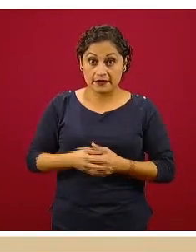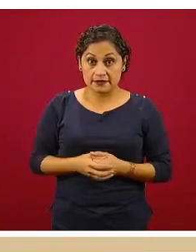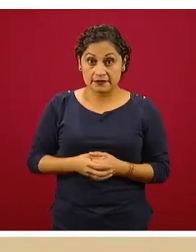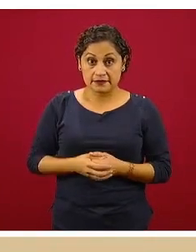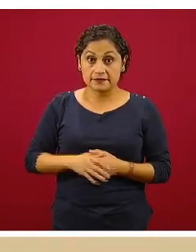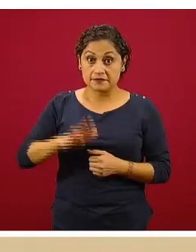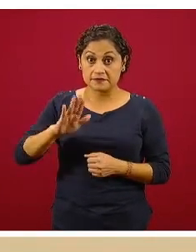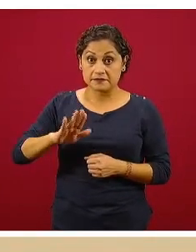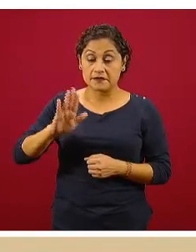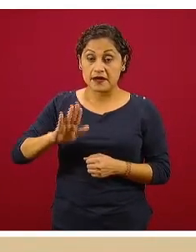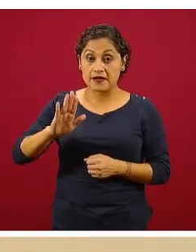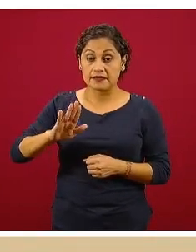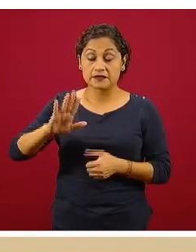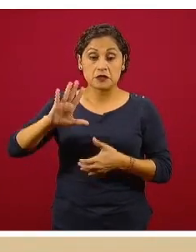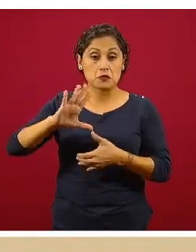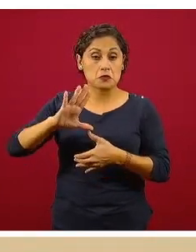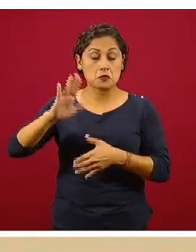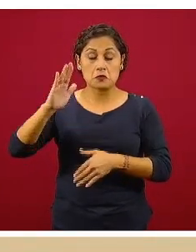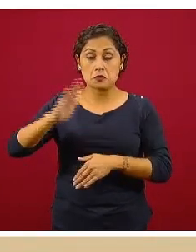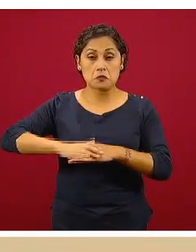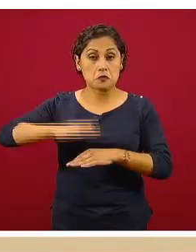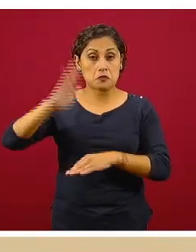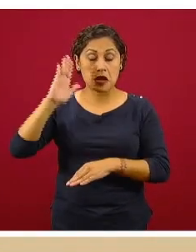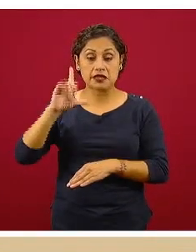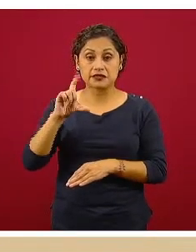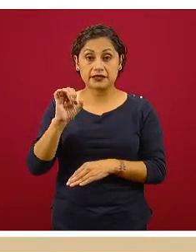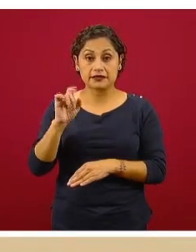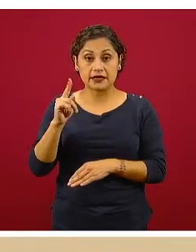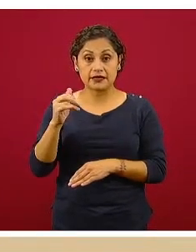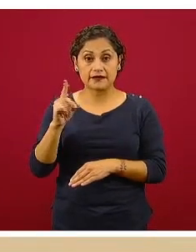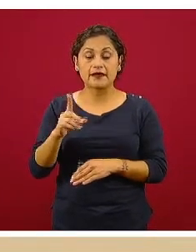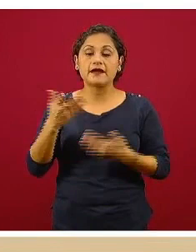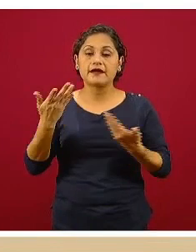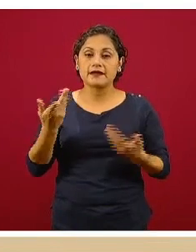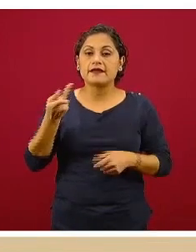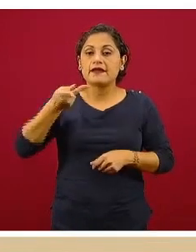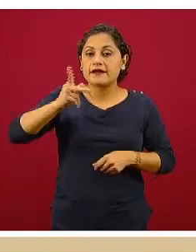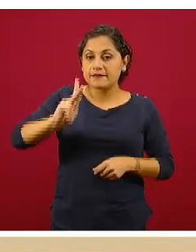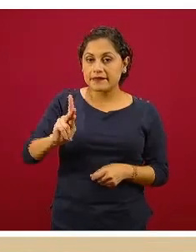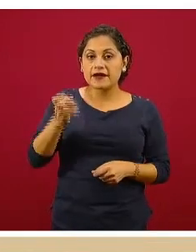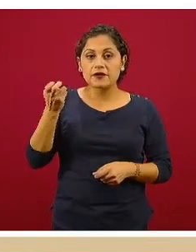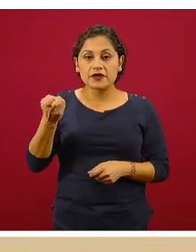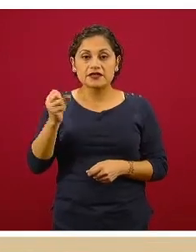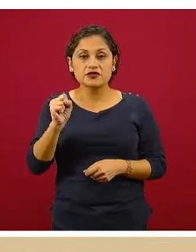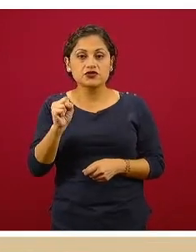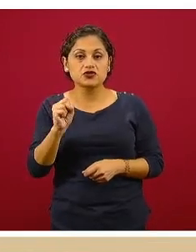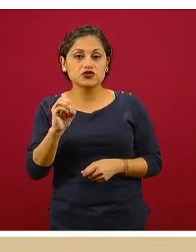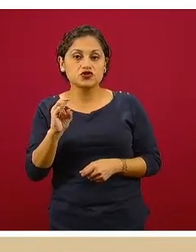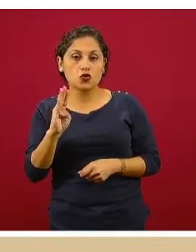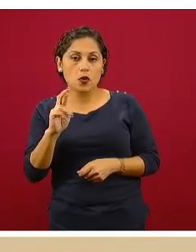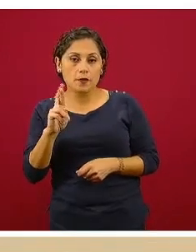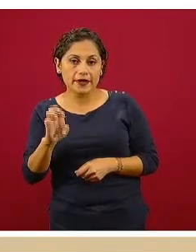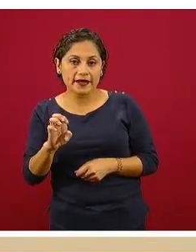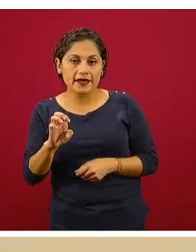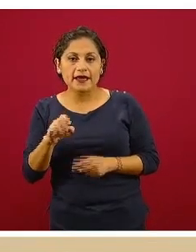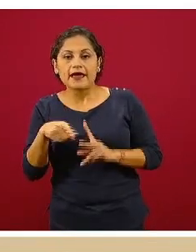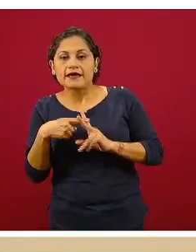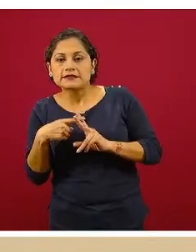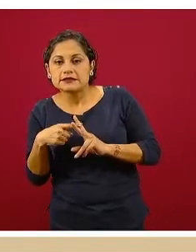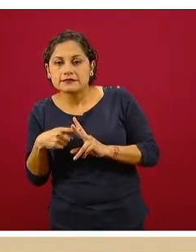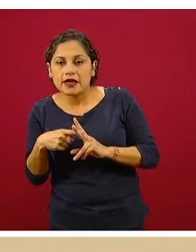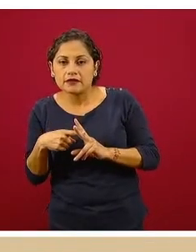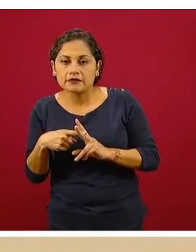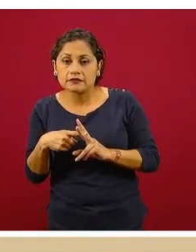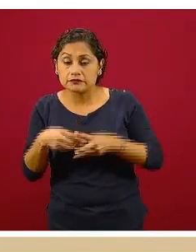alta letalidad. Pero ya lo acabo de explicar, esto está sobreestimado. ¿Cuál es la real? No lo sabemos en este